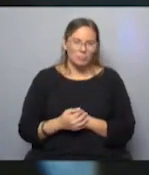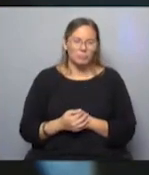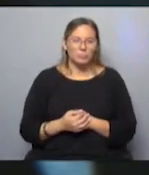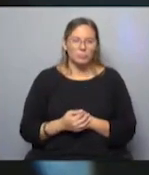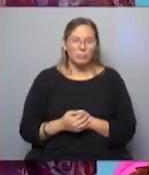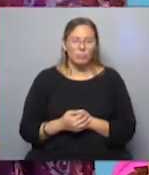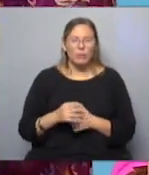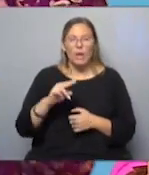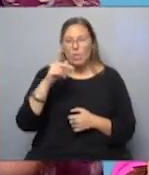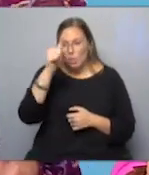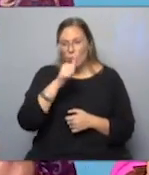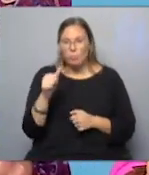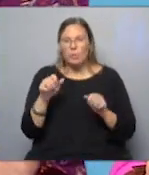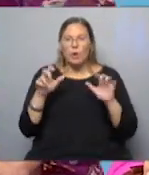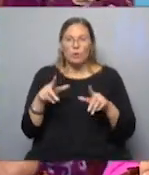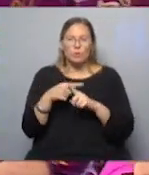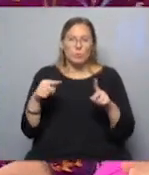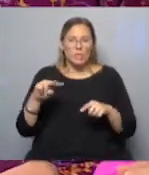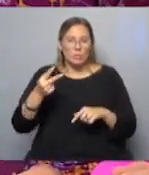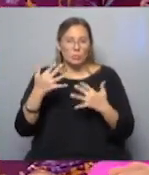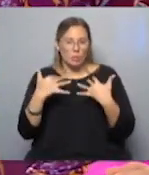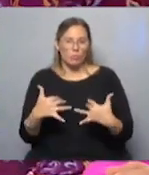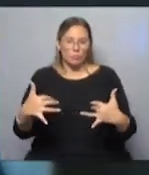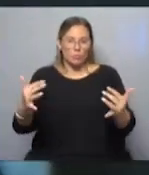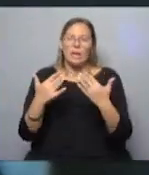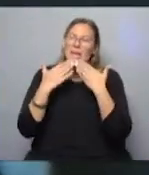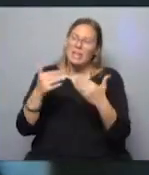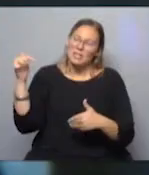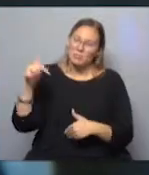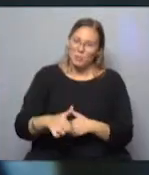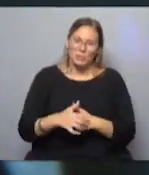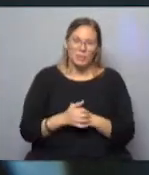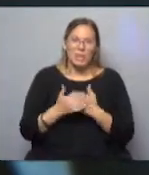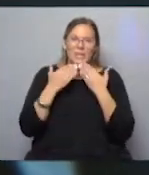domingo la segunda función es a las 20 30 señal muchas gracias por haber estado